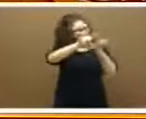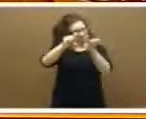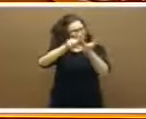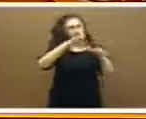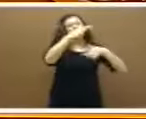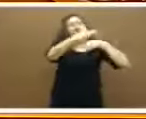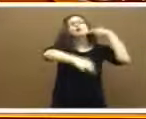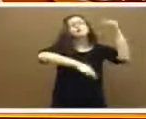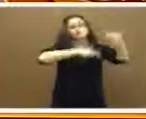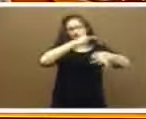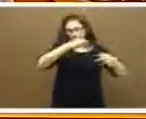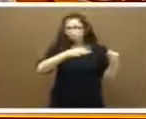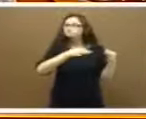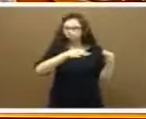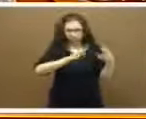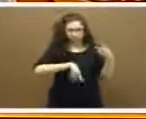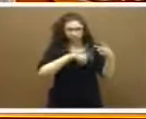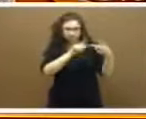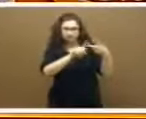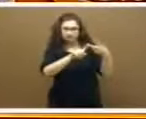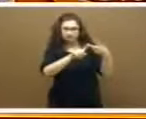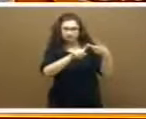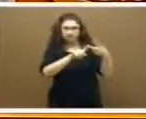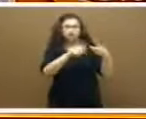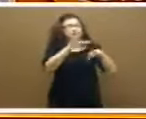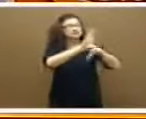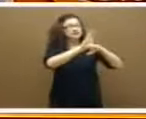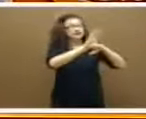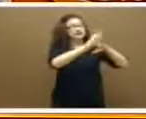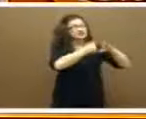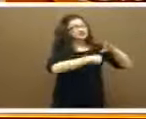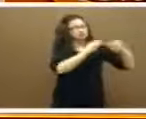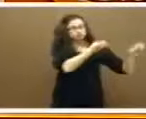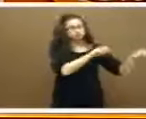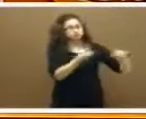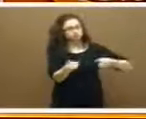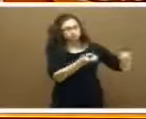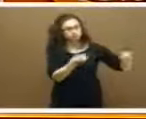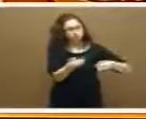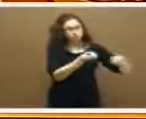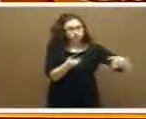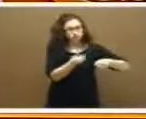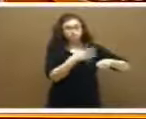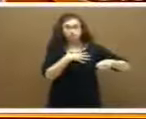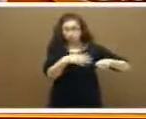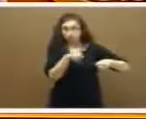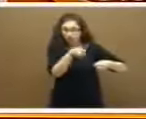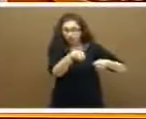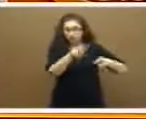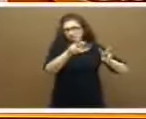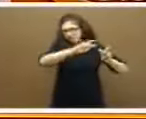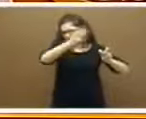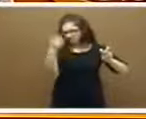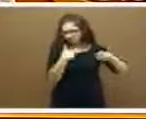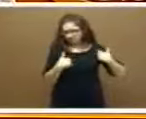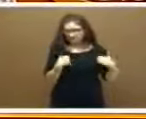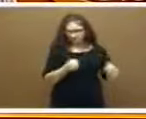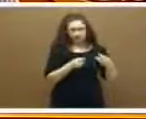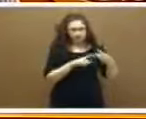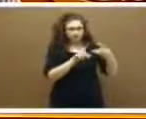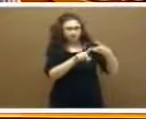en la zona de salud, recibir también información de la Consejería de Salud en la elaboración de las distintas normativas de índole sanitaria